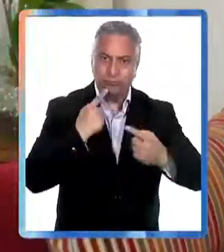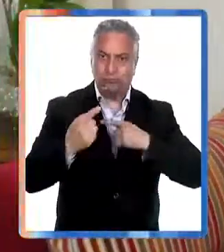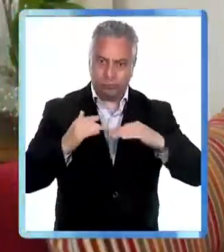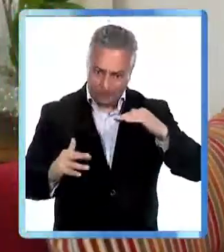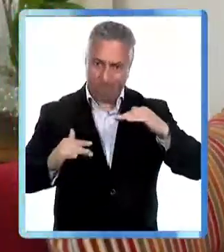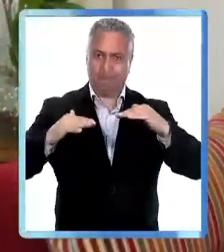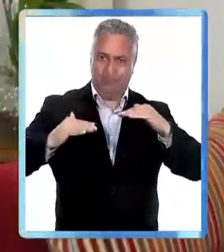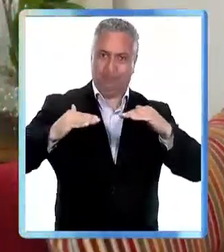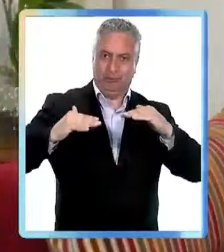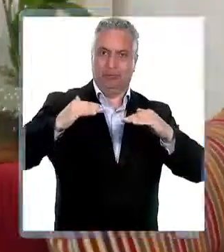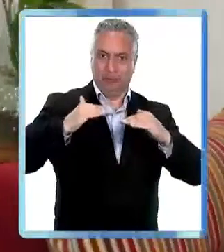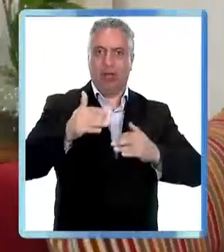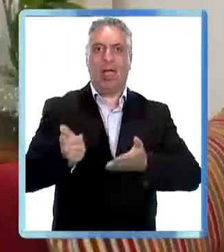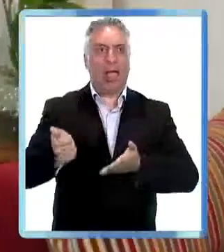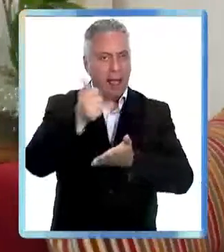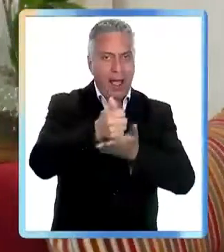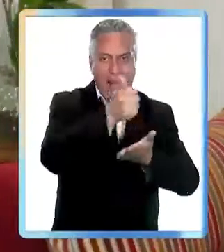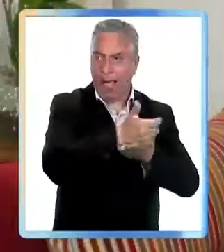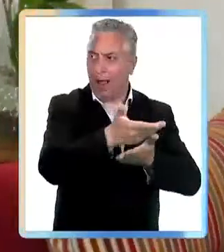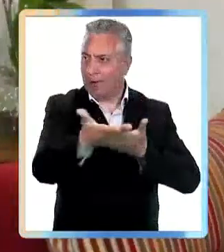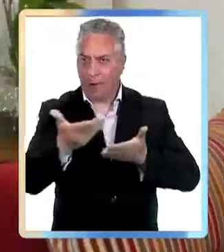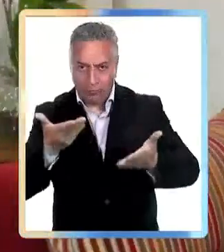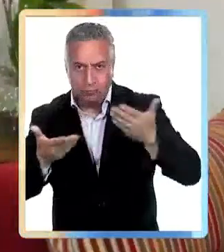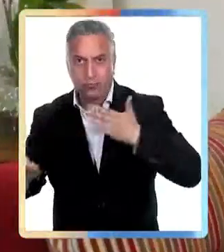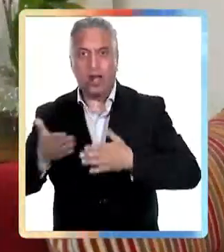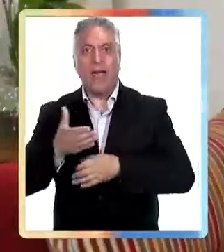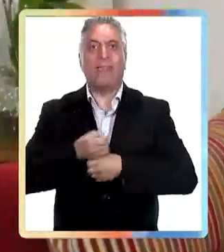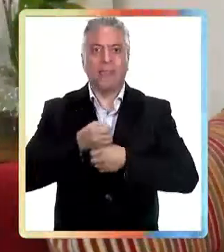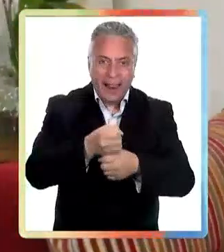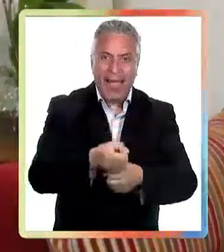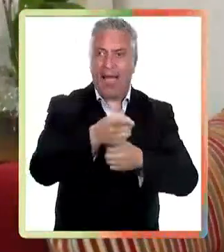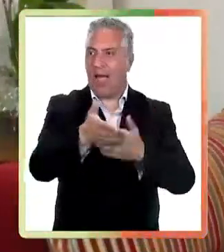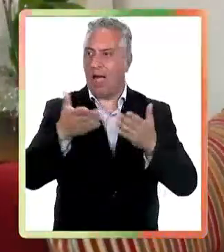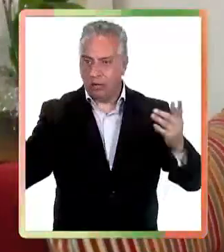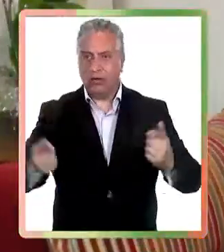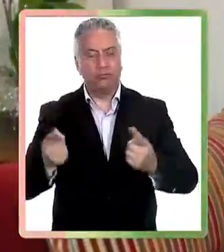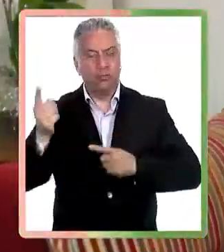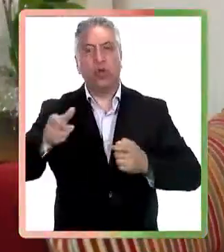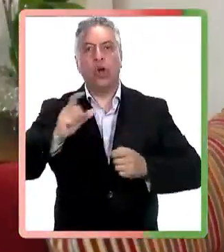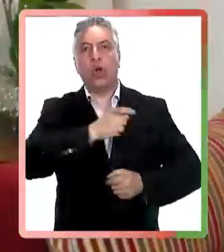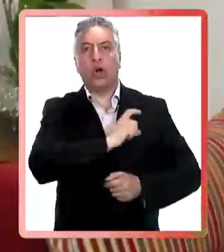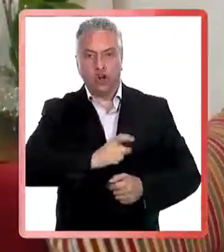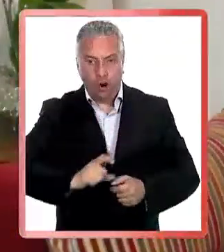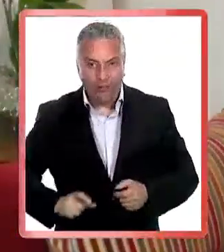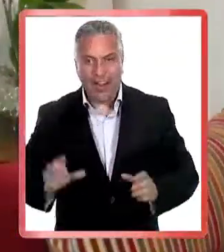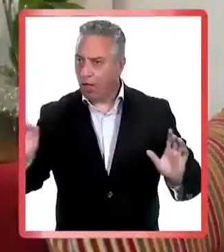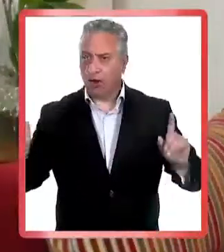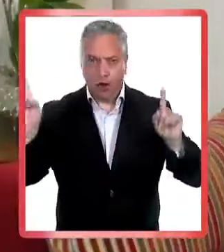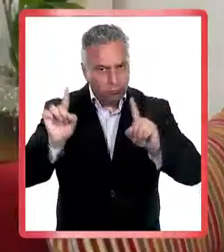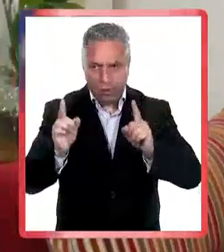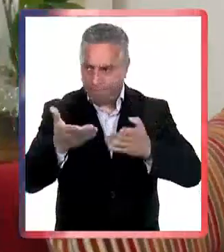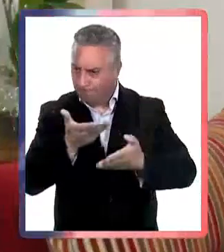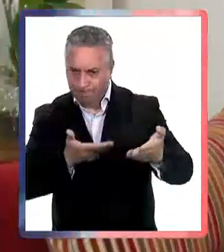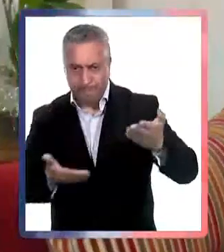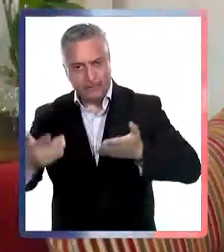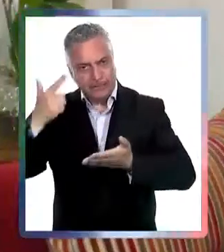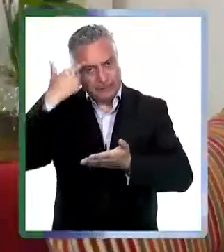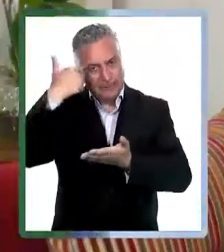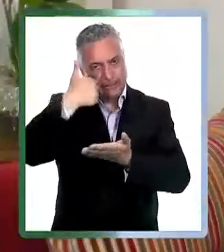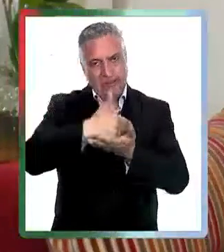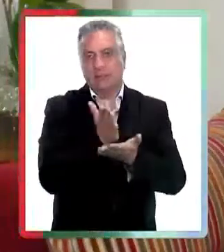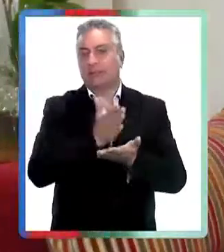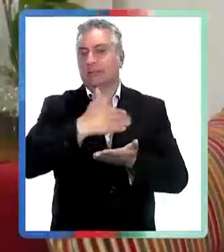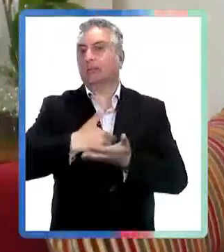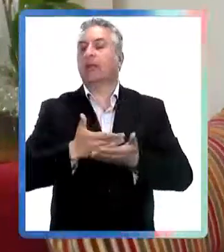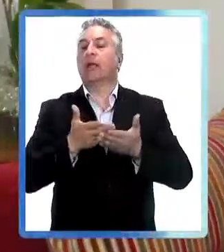mundo mapuche, los alcaldes, el delegado y el gobernador respectivo, y